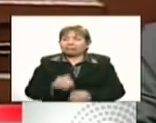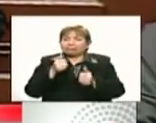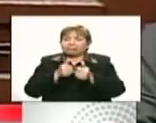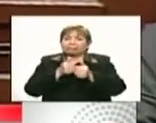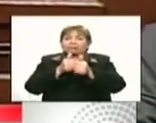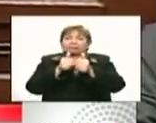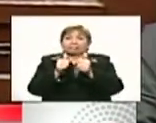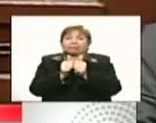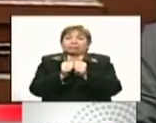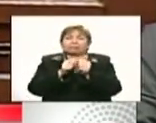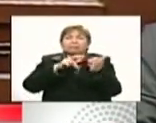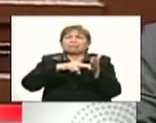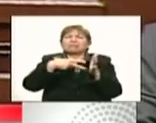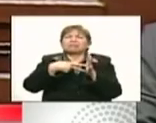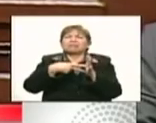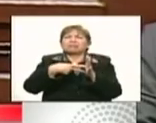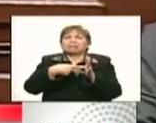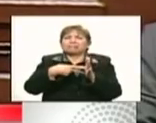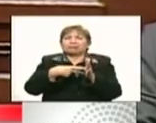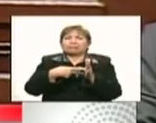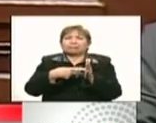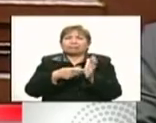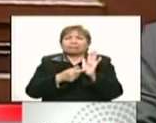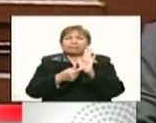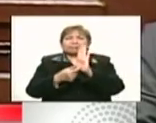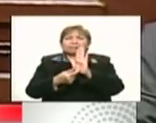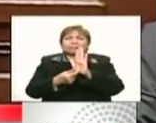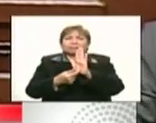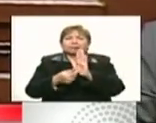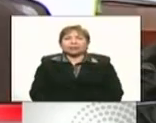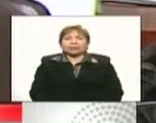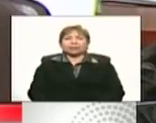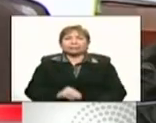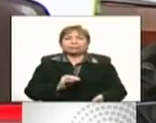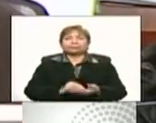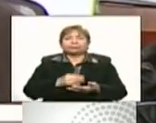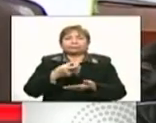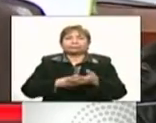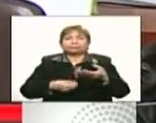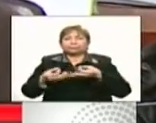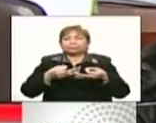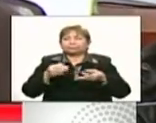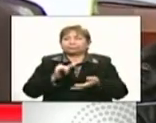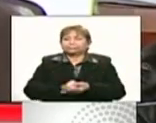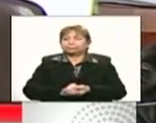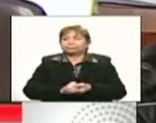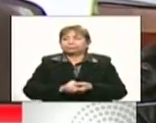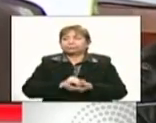¿no? Muy bien, muchas gracias. Hasta otro momento. Muy amable. Muy bien,